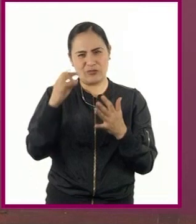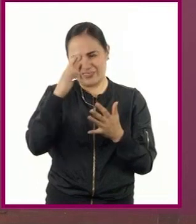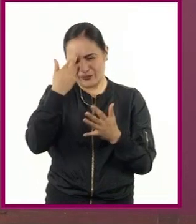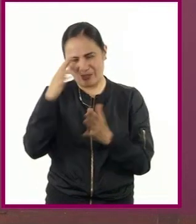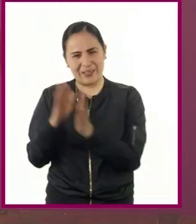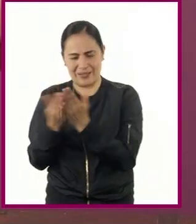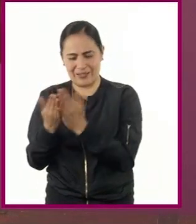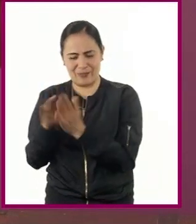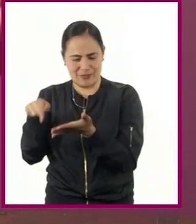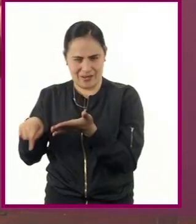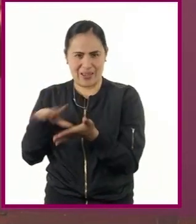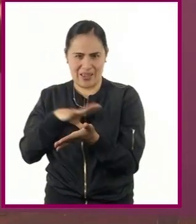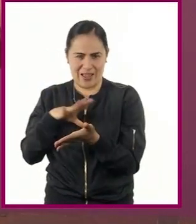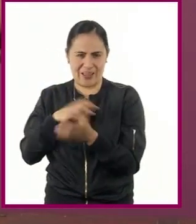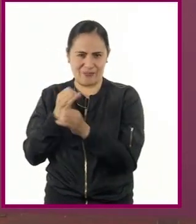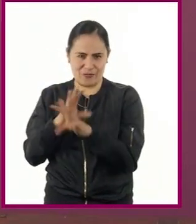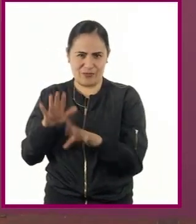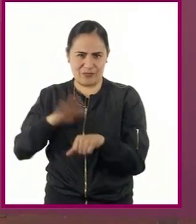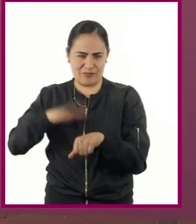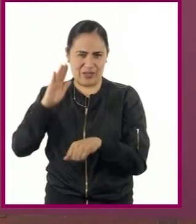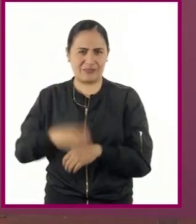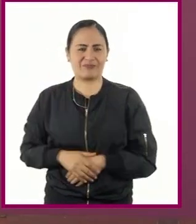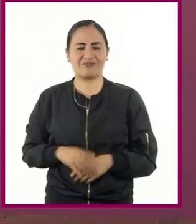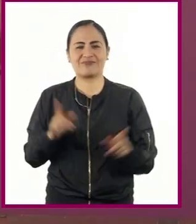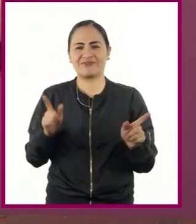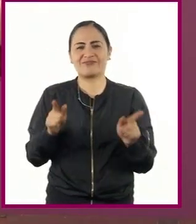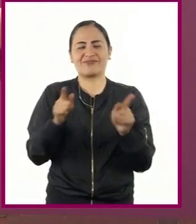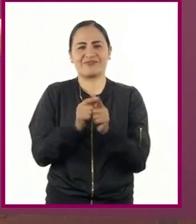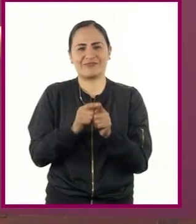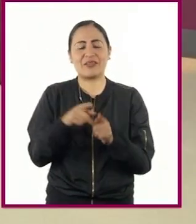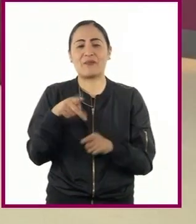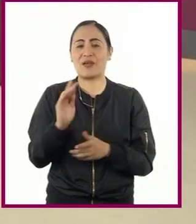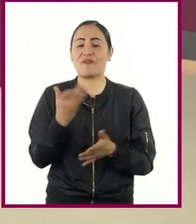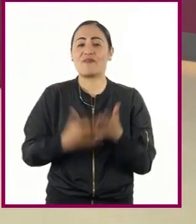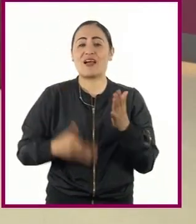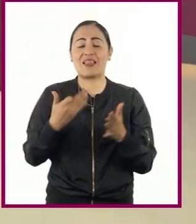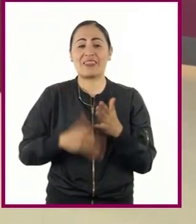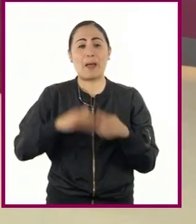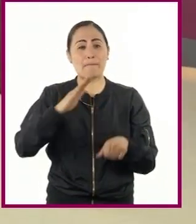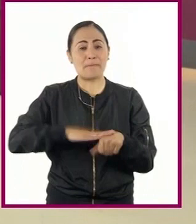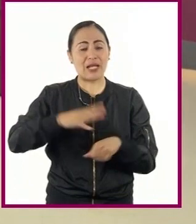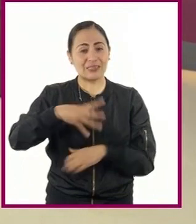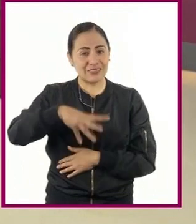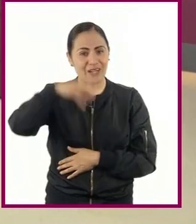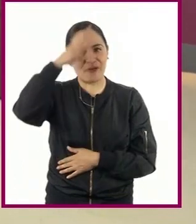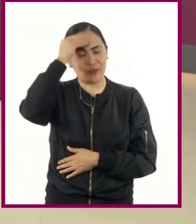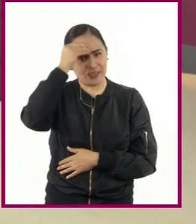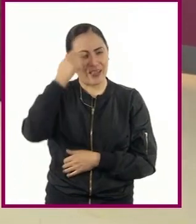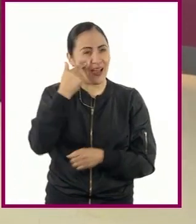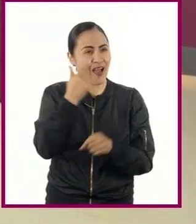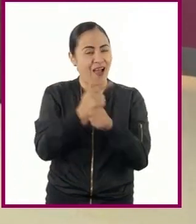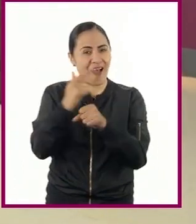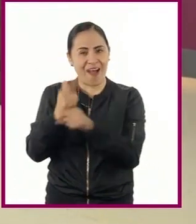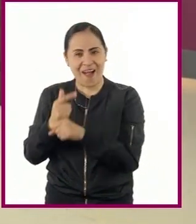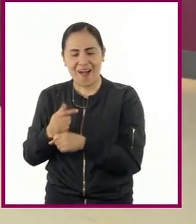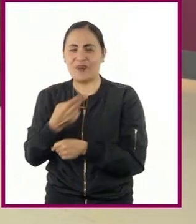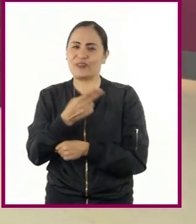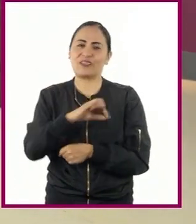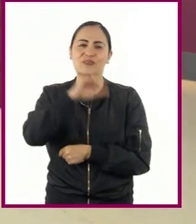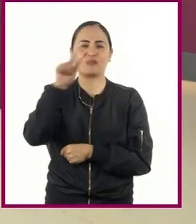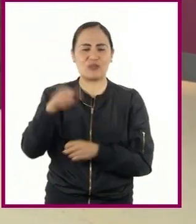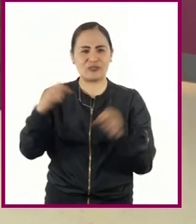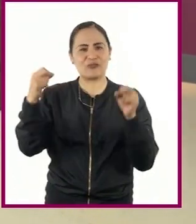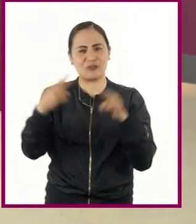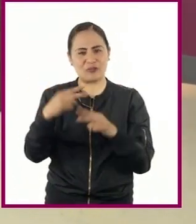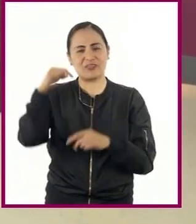texto. Listo, terminamos, pero aún nos queda mucho por explorar y descubrir, así que nos vemos